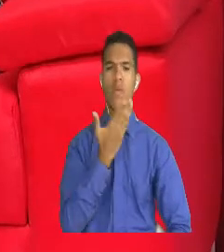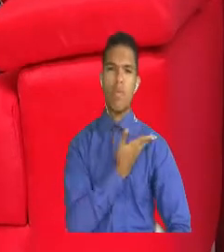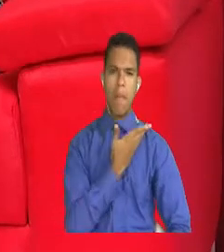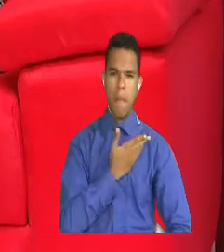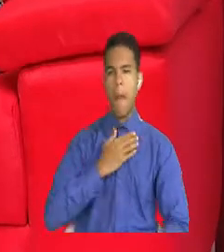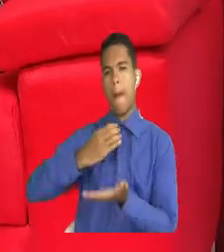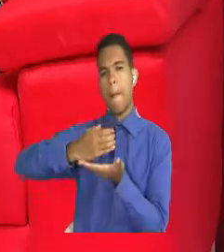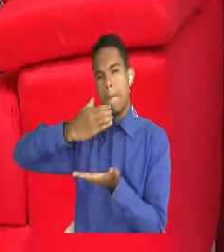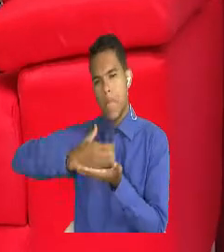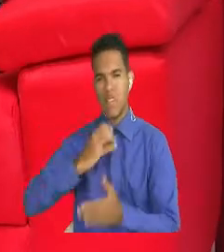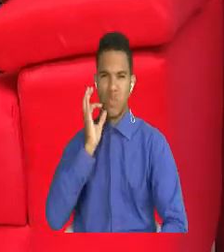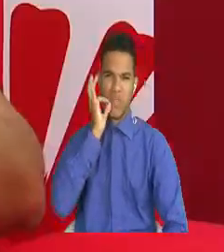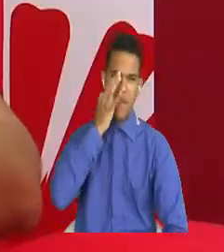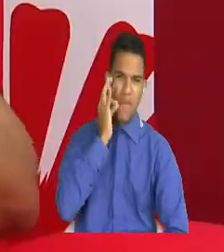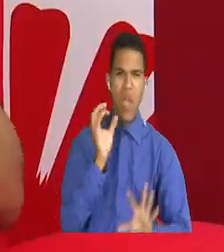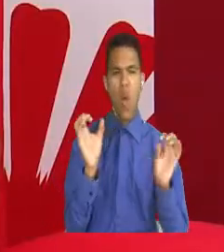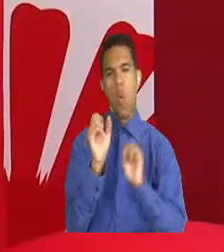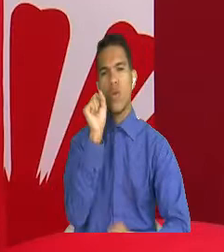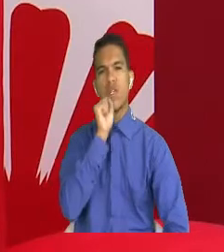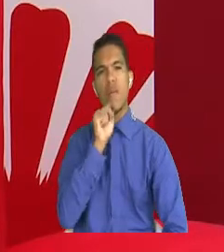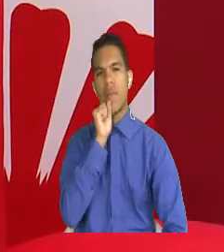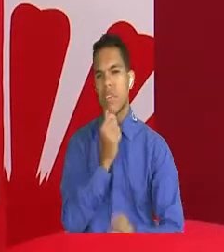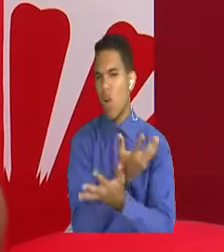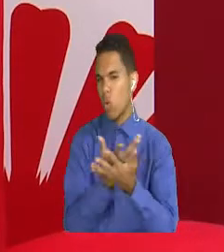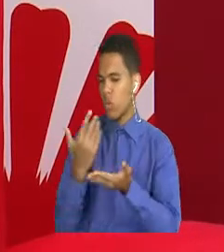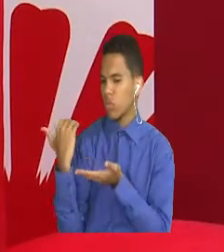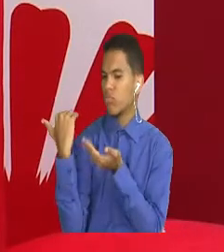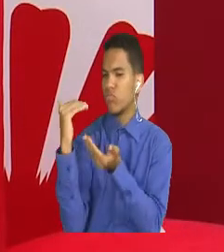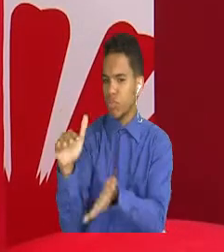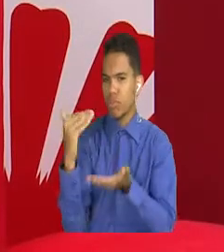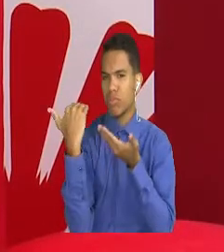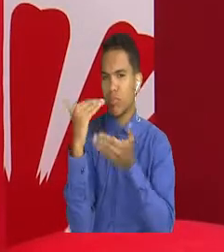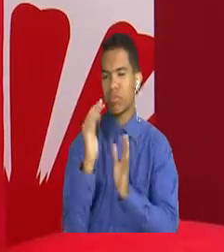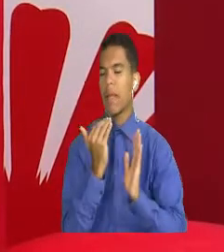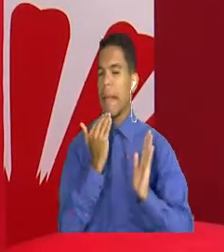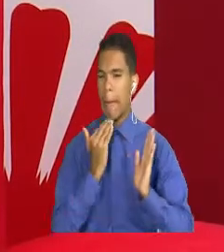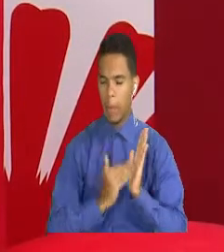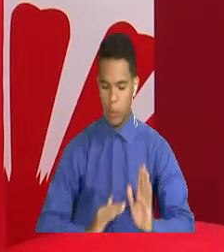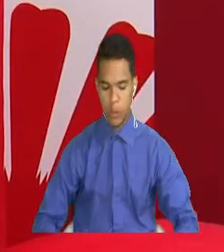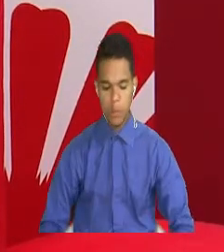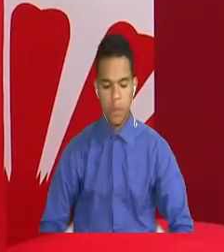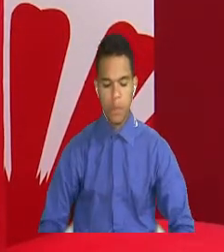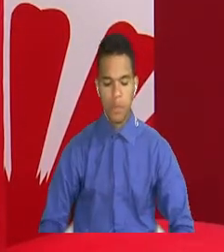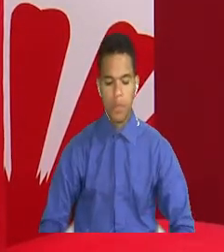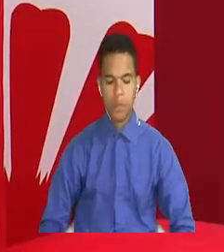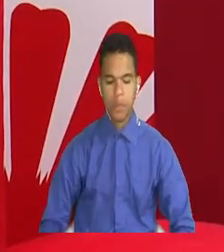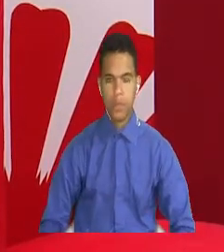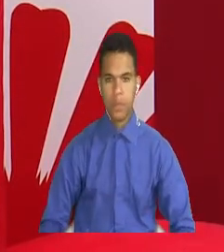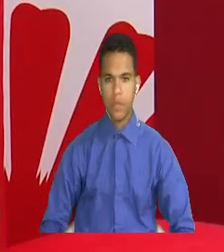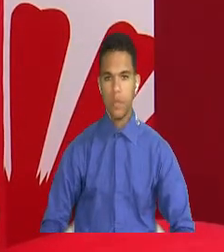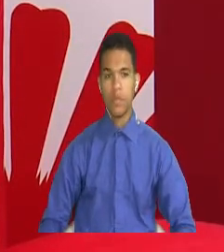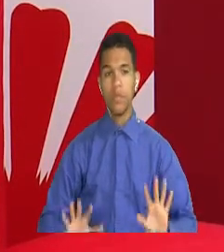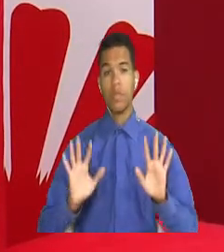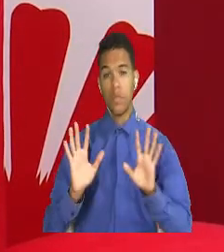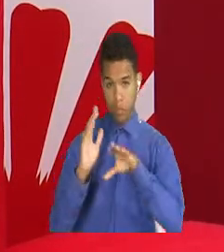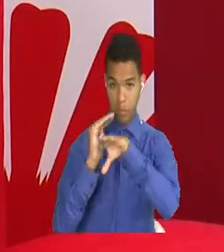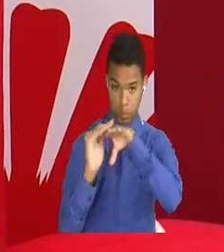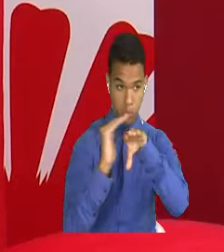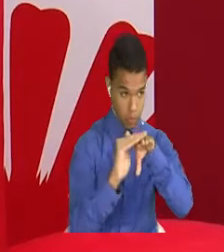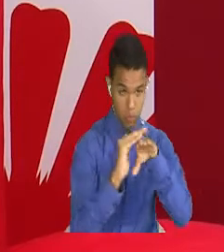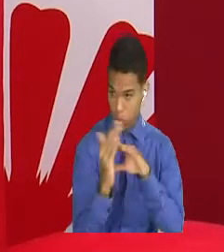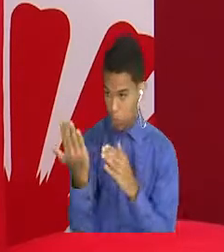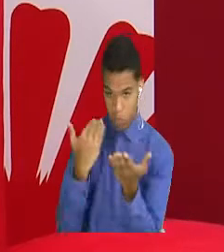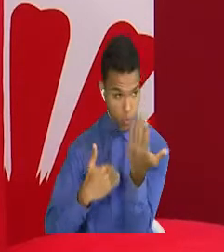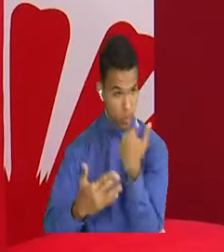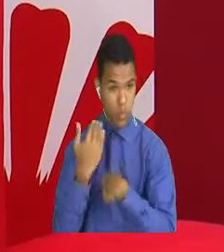pueden hacer todo lo que ustedes se imaginen, ellos pueden dárselo. Por ejemplo, nosotros los invitamos al programa, pero nunca le dimos